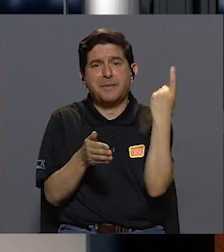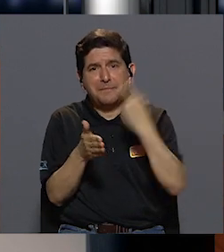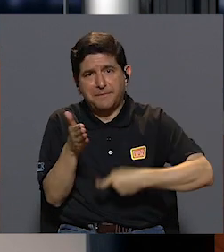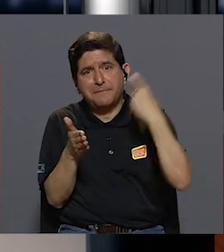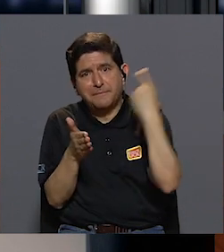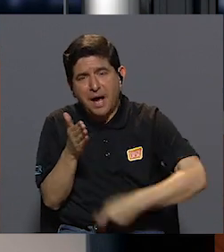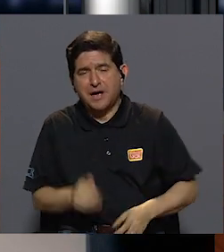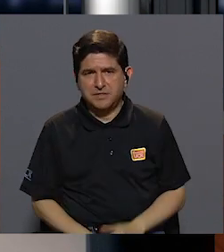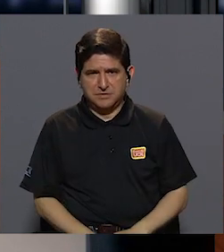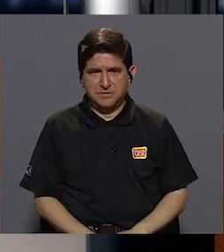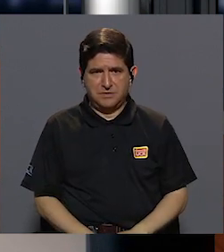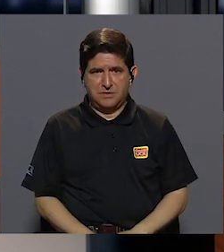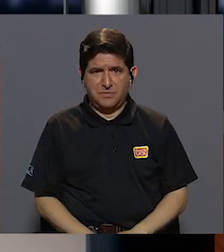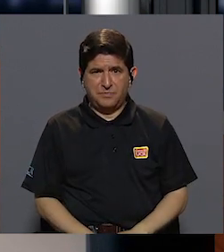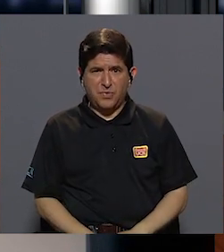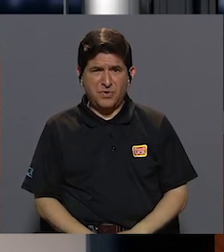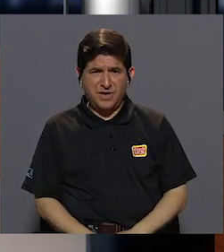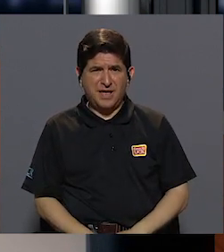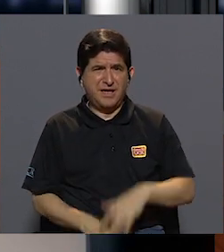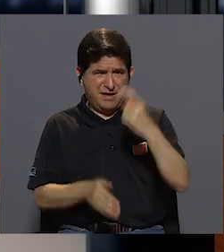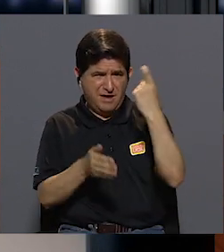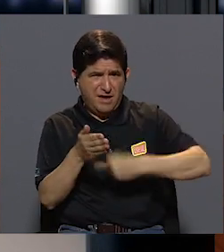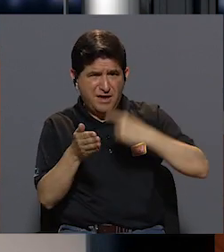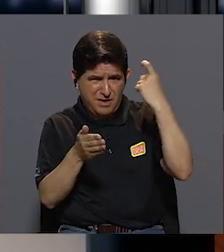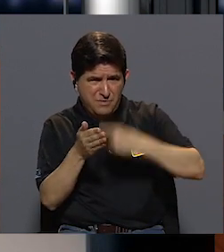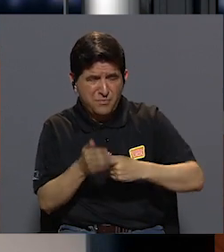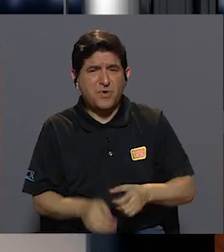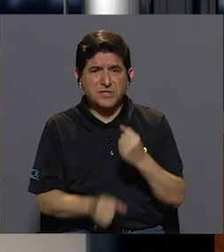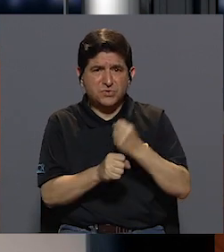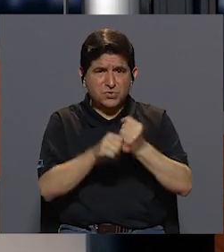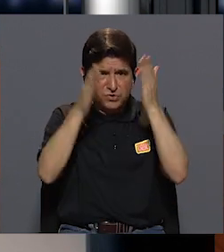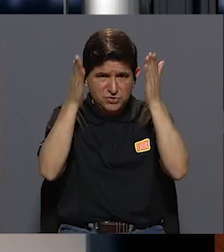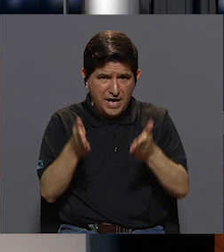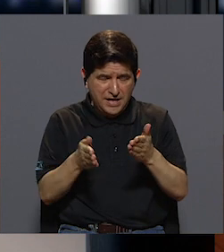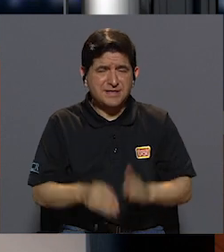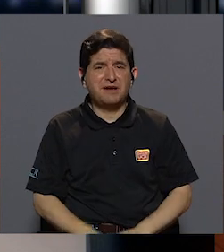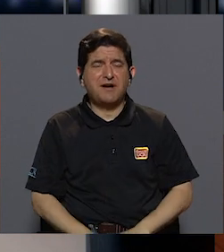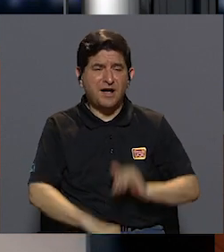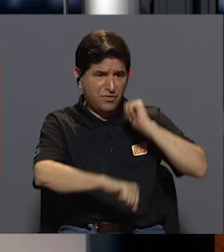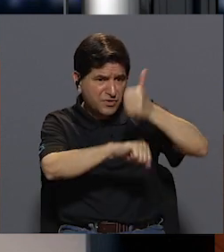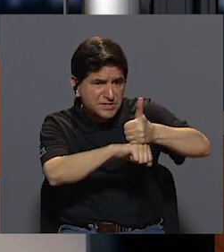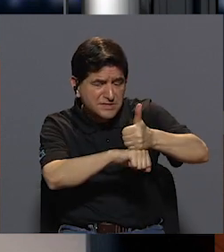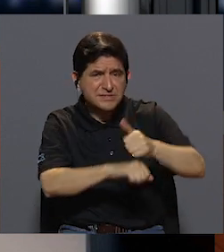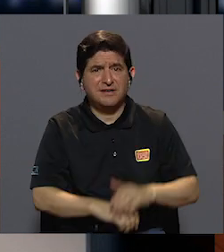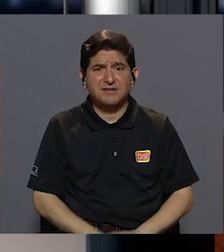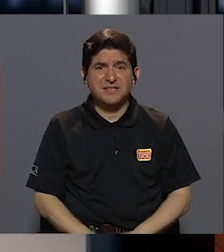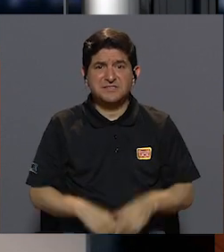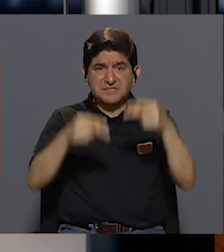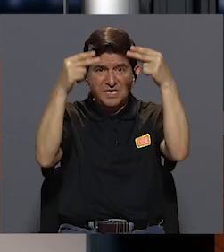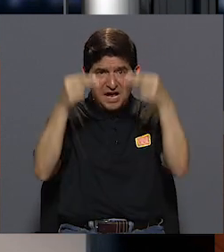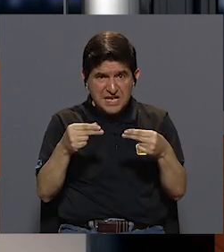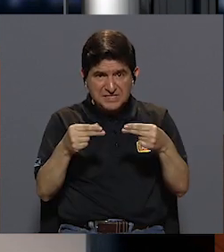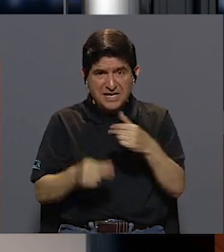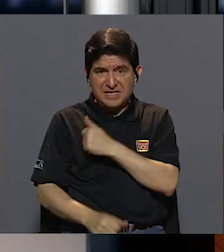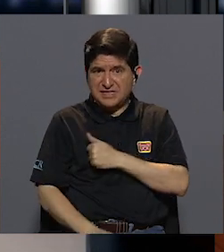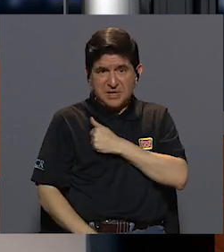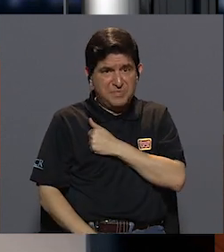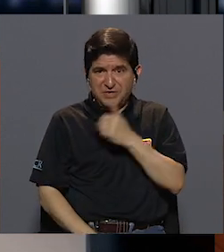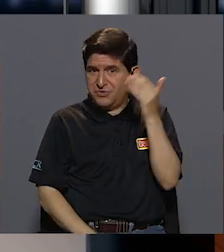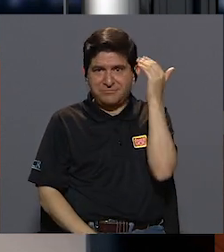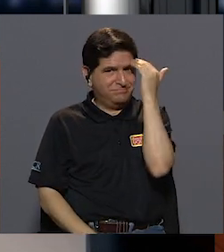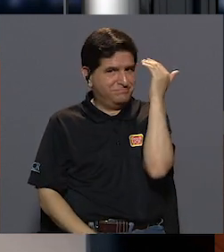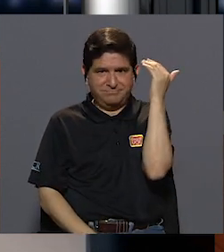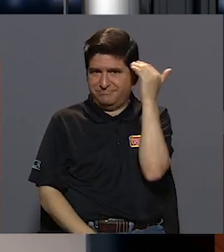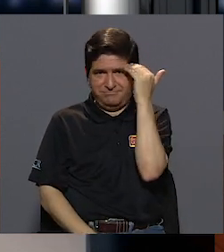más impuestos. Porque cuando de cargar contributos a la clase trabajadora y asalariada se trata, Hacienda